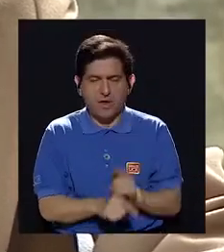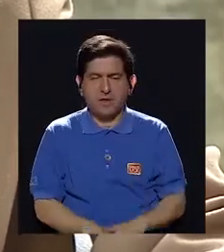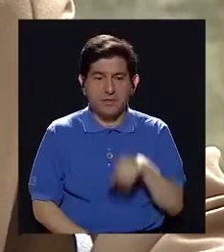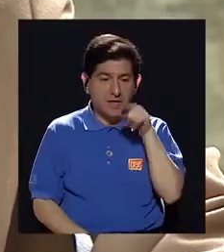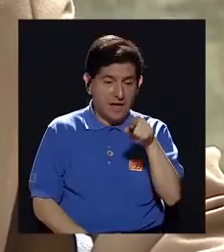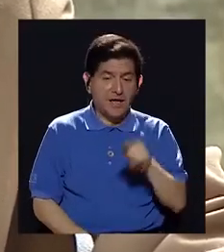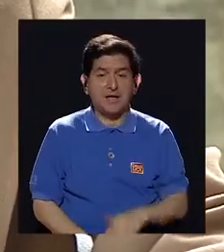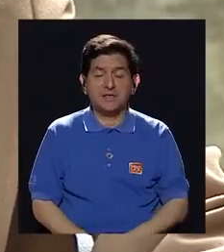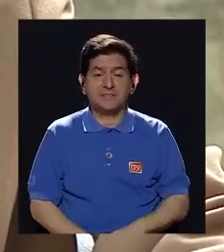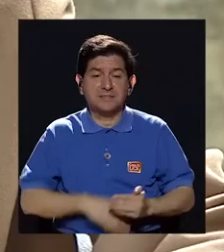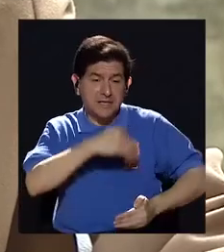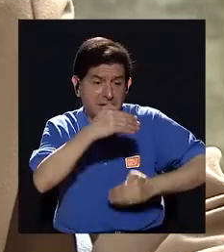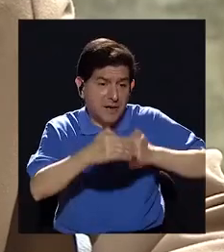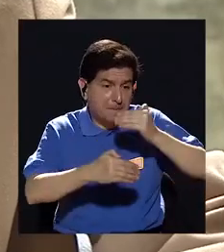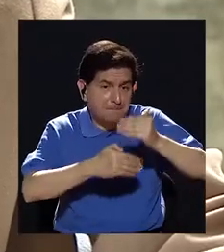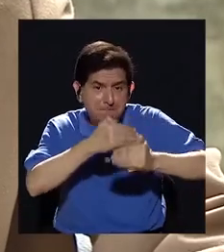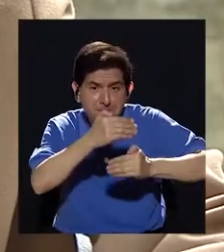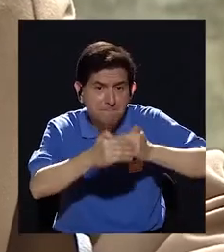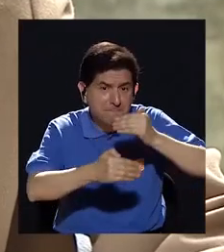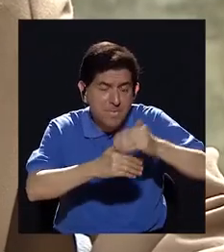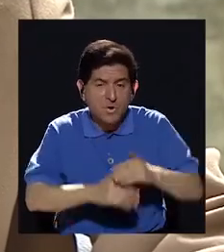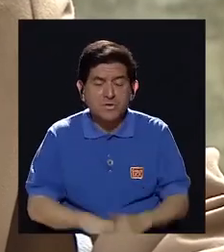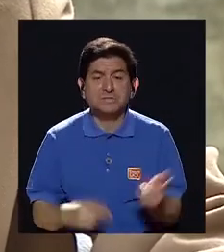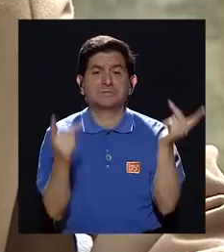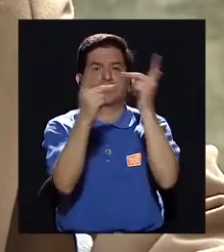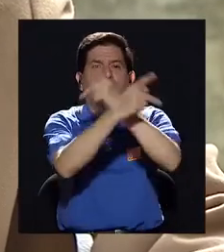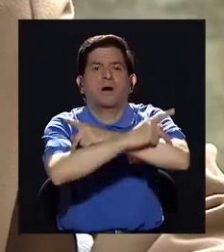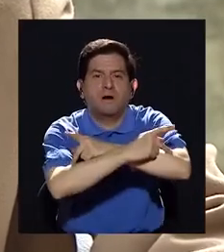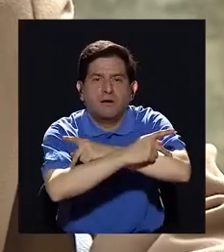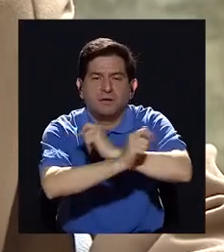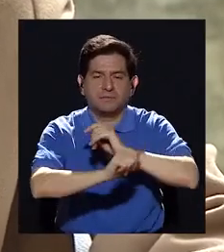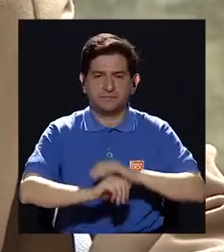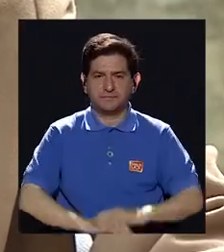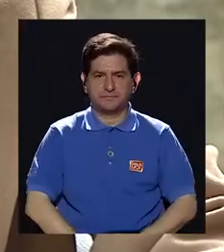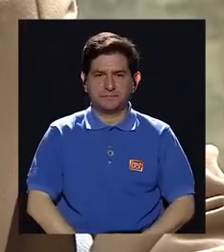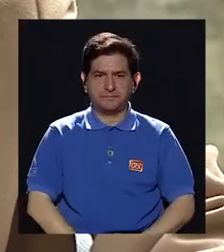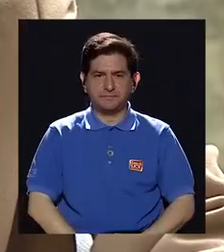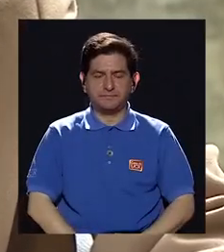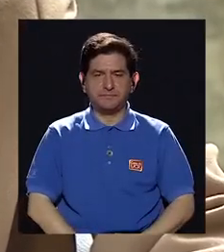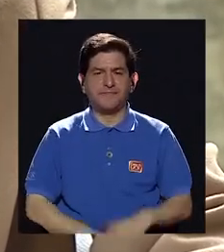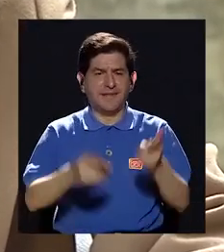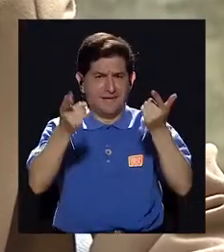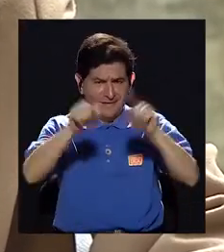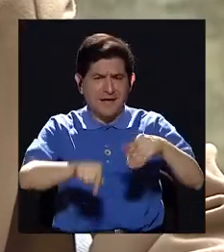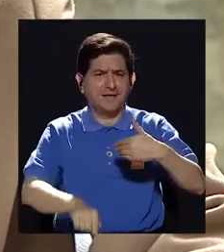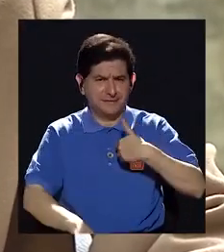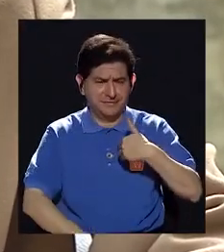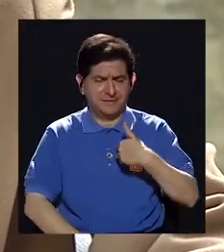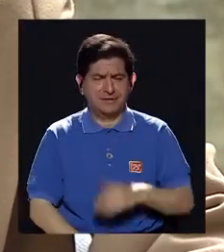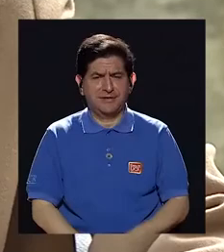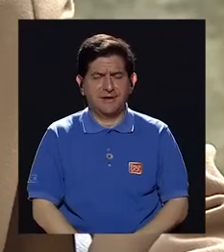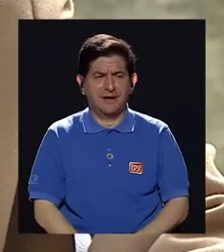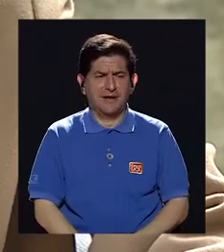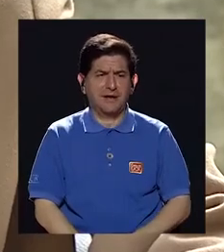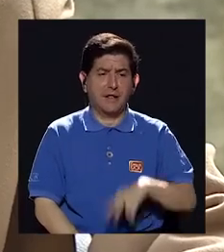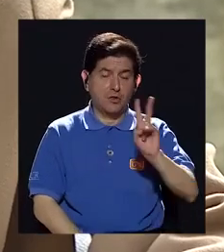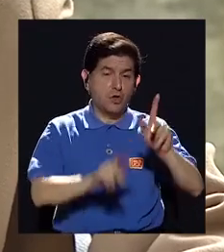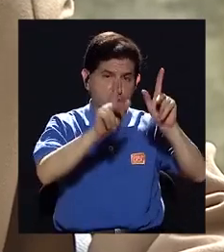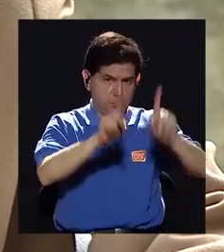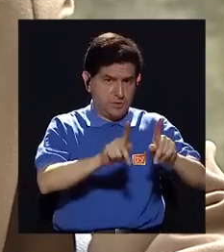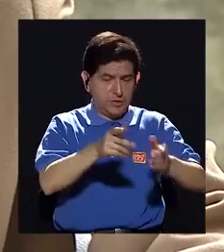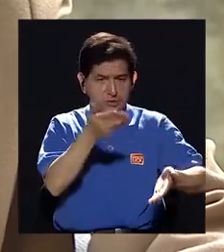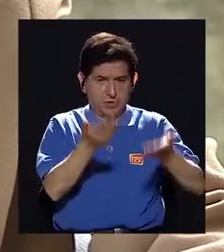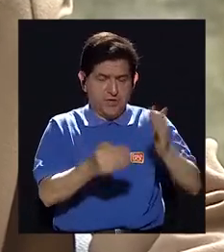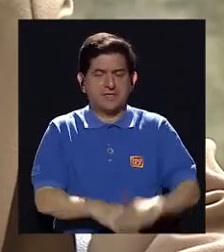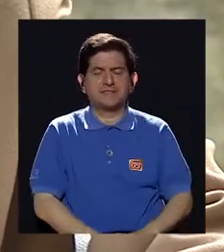correctamente, esa úlcera va a tender cada vez a empeorarse. Tenemos un caso, digamos, ahí tenemos dos